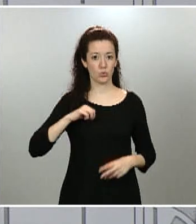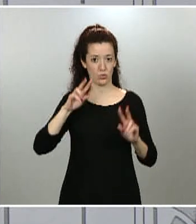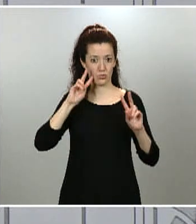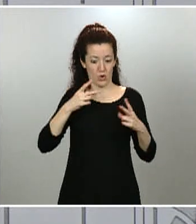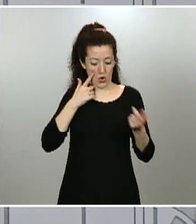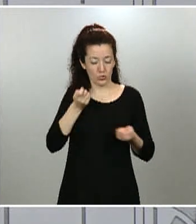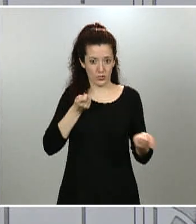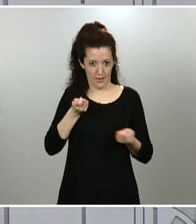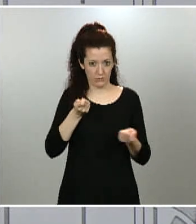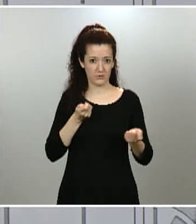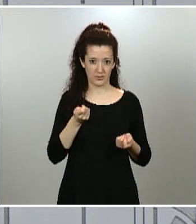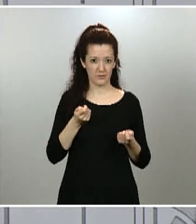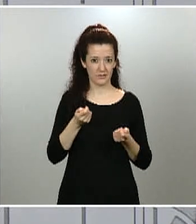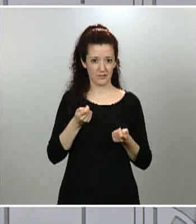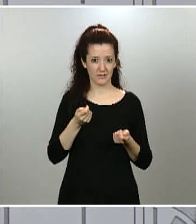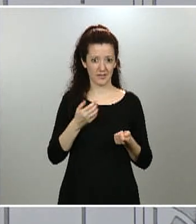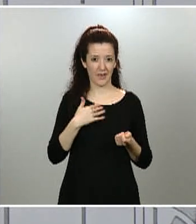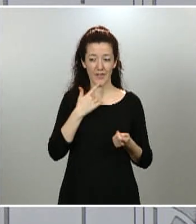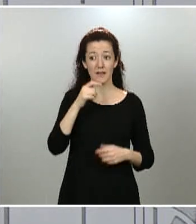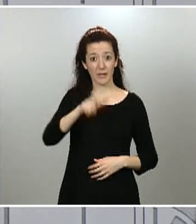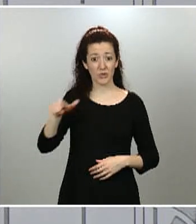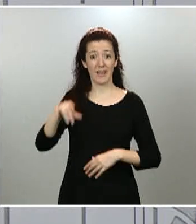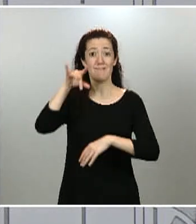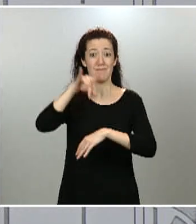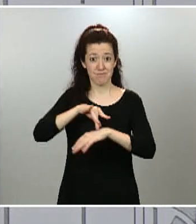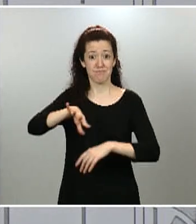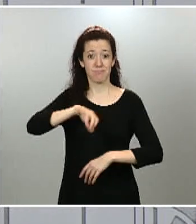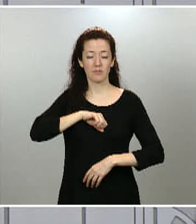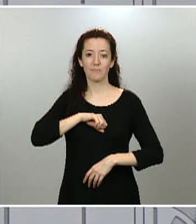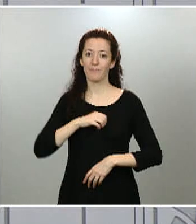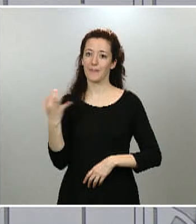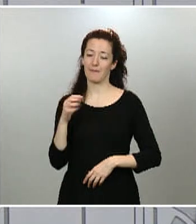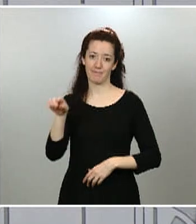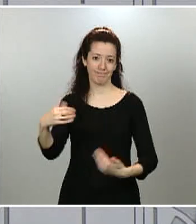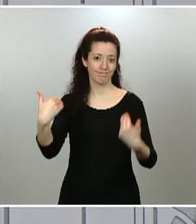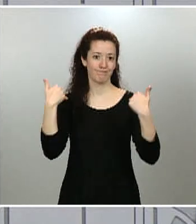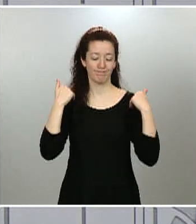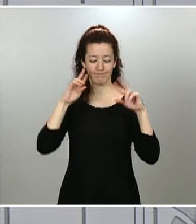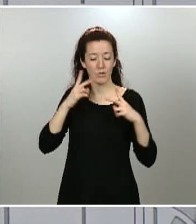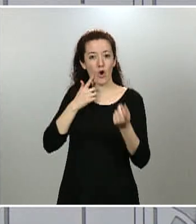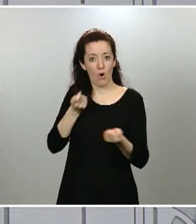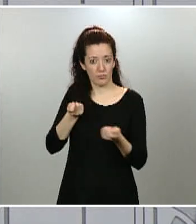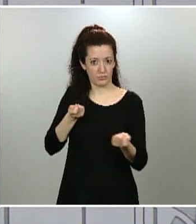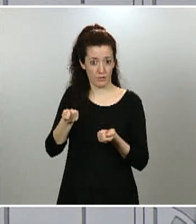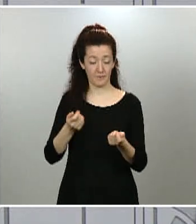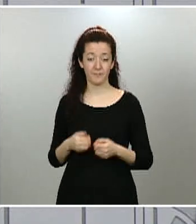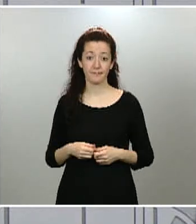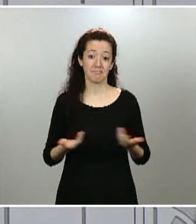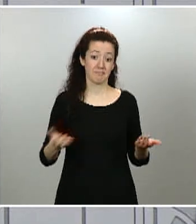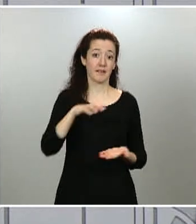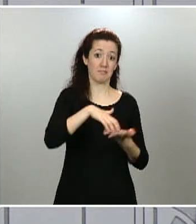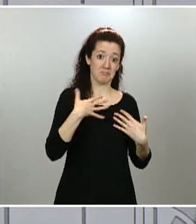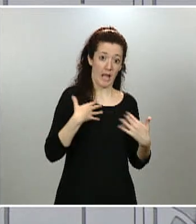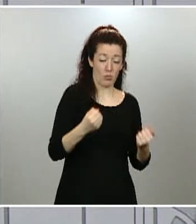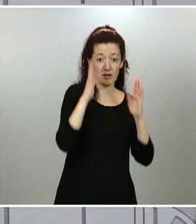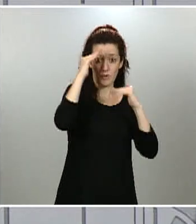pacientes. Yo creo que entre los pacientes y los equipos de atención primaria, que van a tener una responsabilidad muy importante en todo este